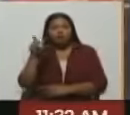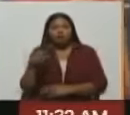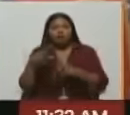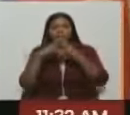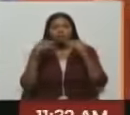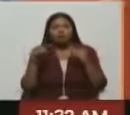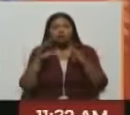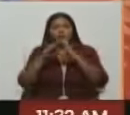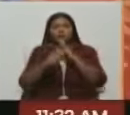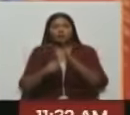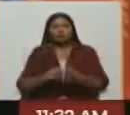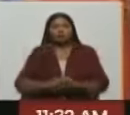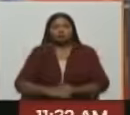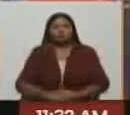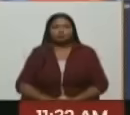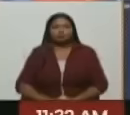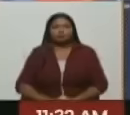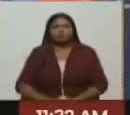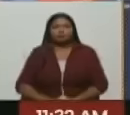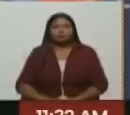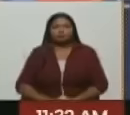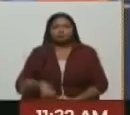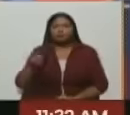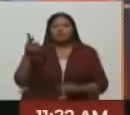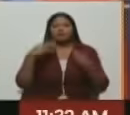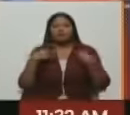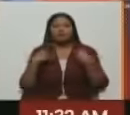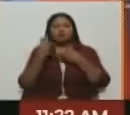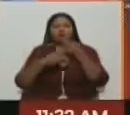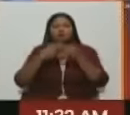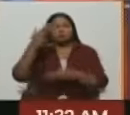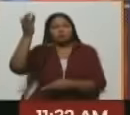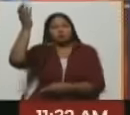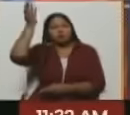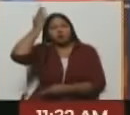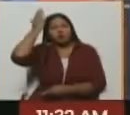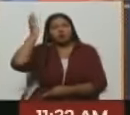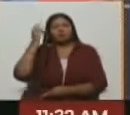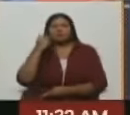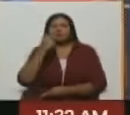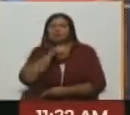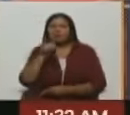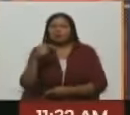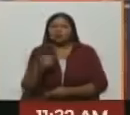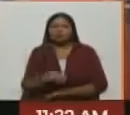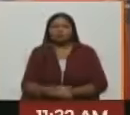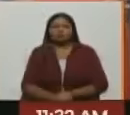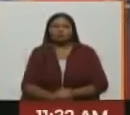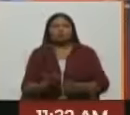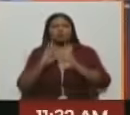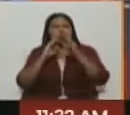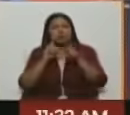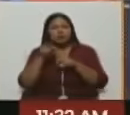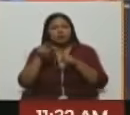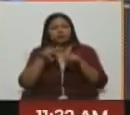todos. Y allá viven como reyes. Digan eso.